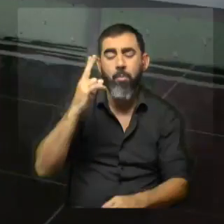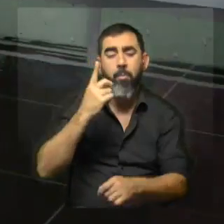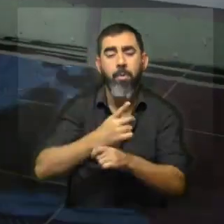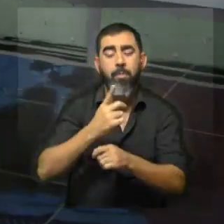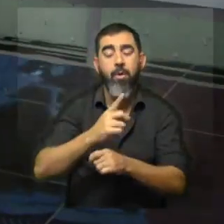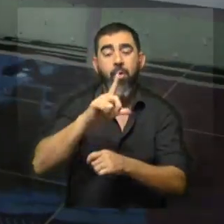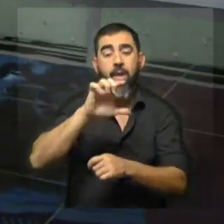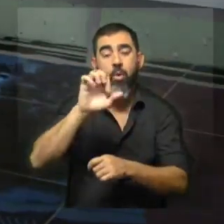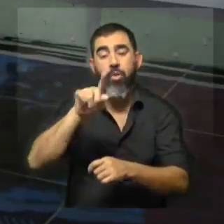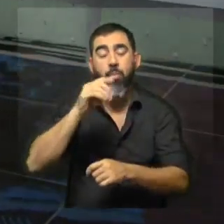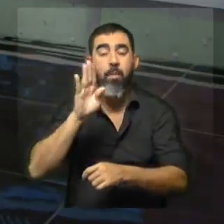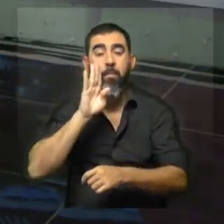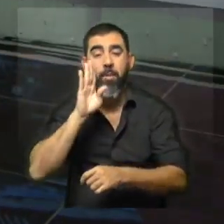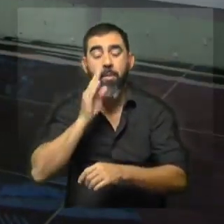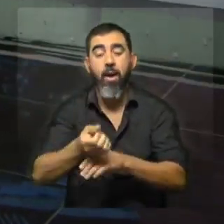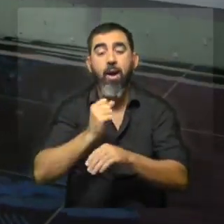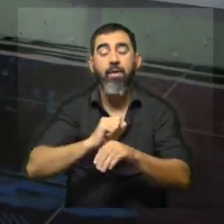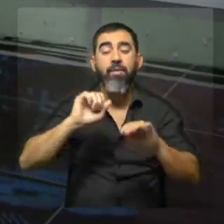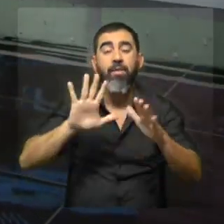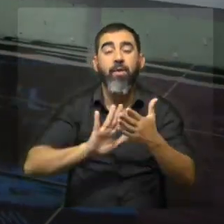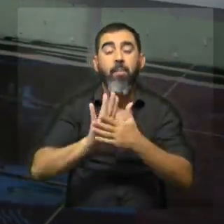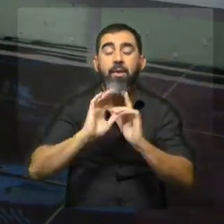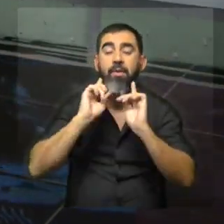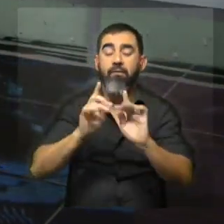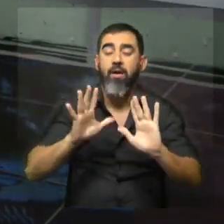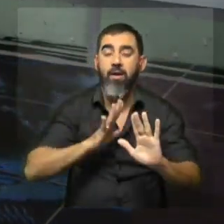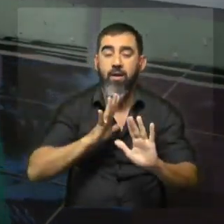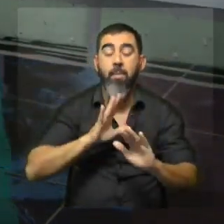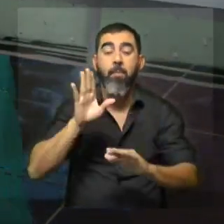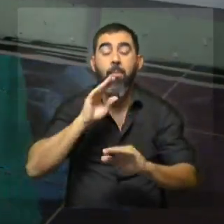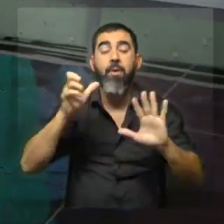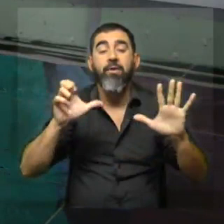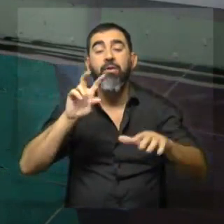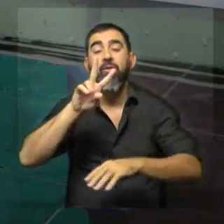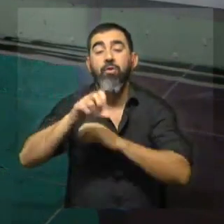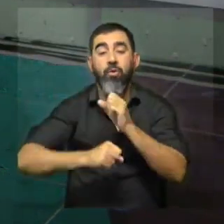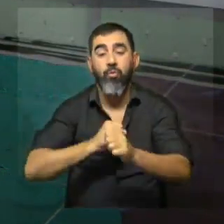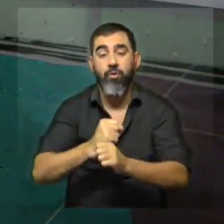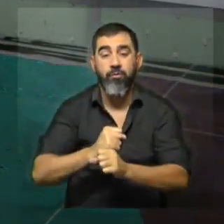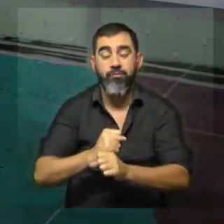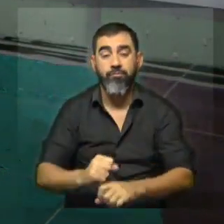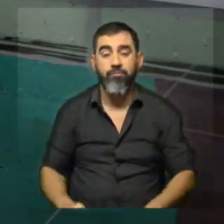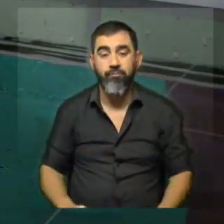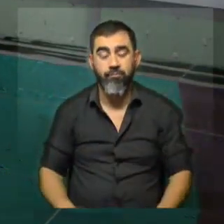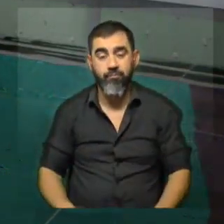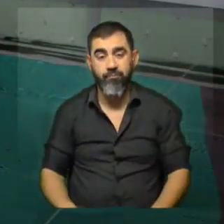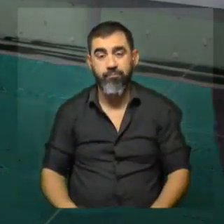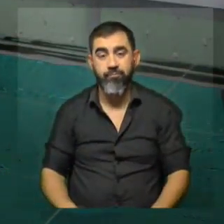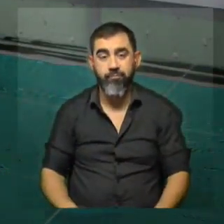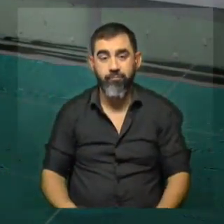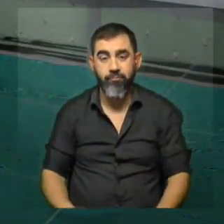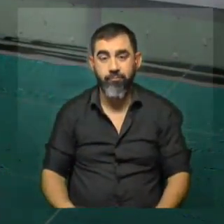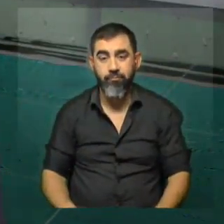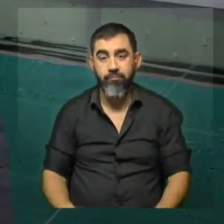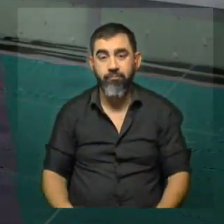mamá. Tenemos que evacuar esa duda. Antes de las 10 de la mañana hay que evacuar esa duda. 62 años tenía la madre de Leo. Sí. Murió bastante mayor. Me gustó para lo que es eso